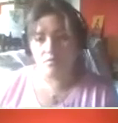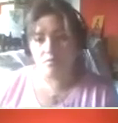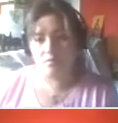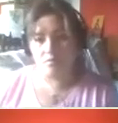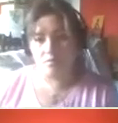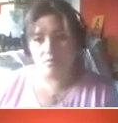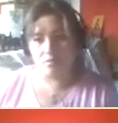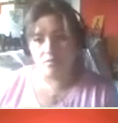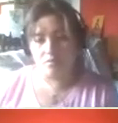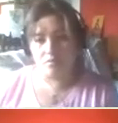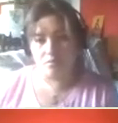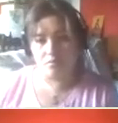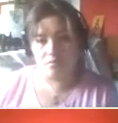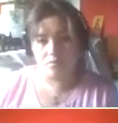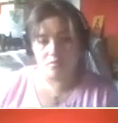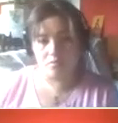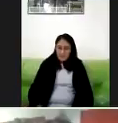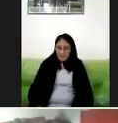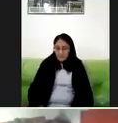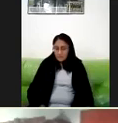conforman después las